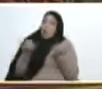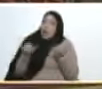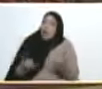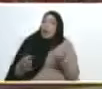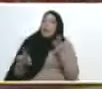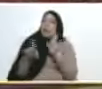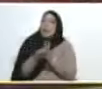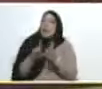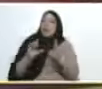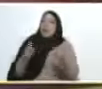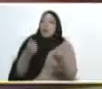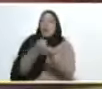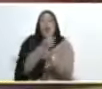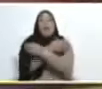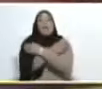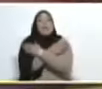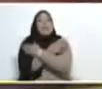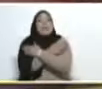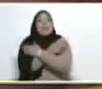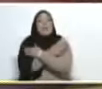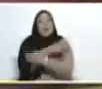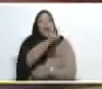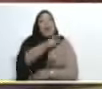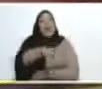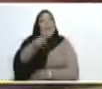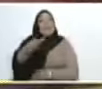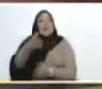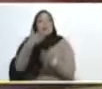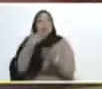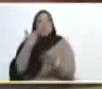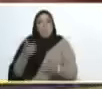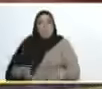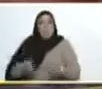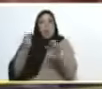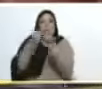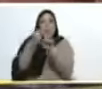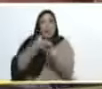citada ley. Felicitaciones a todas y a todos que hicieron posible esto.